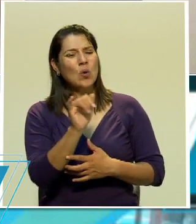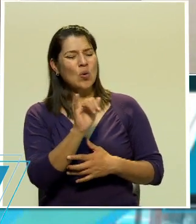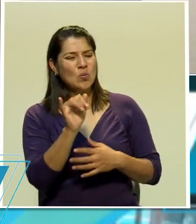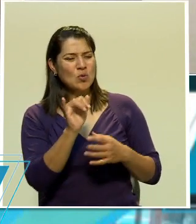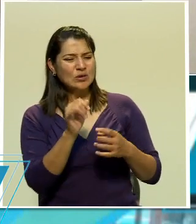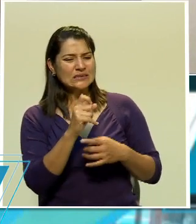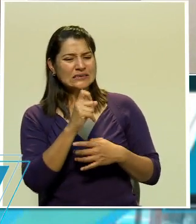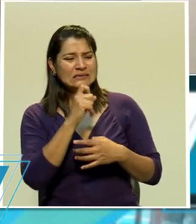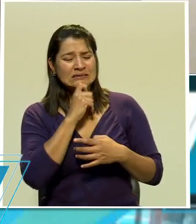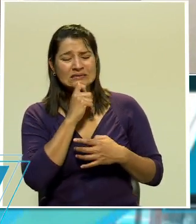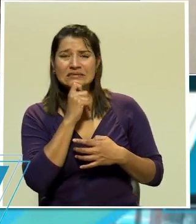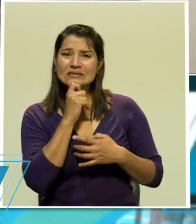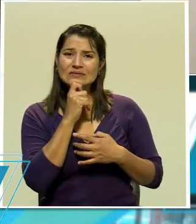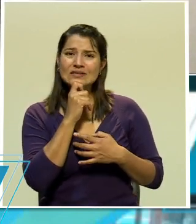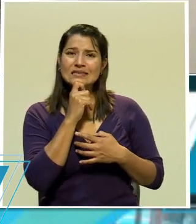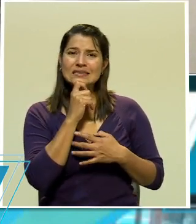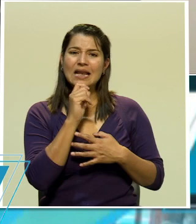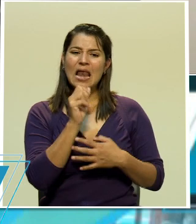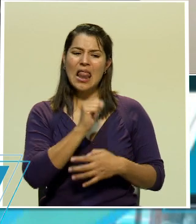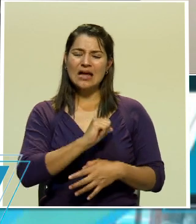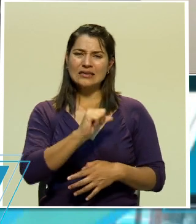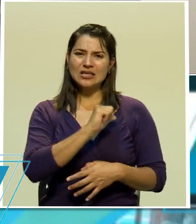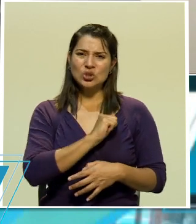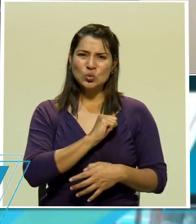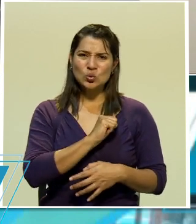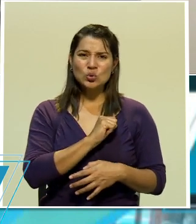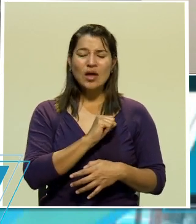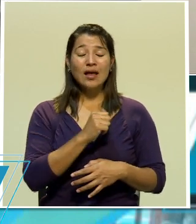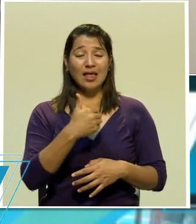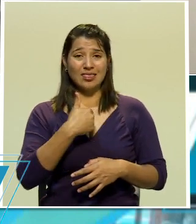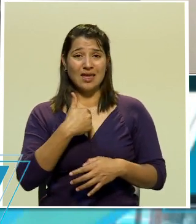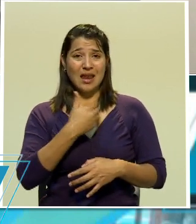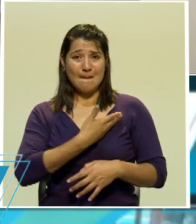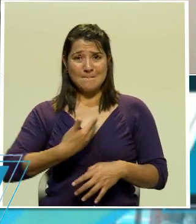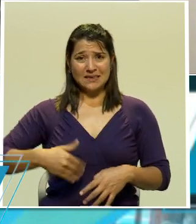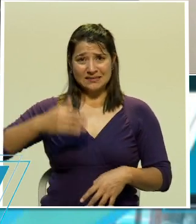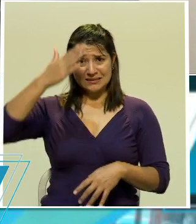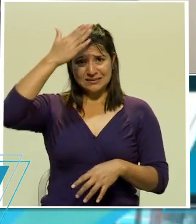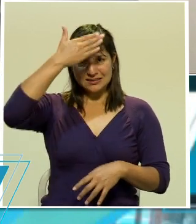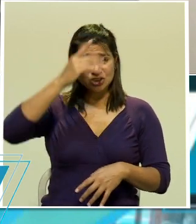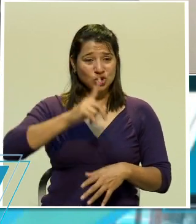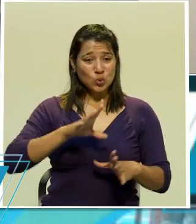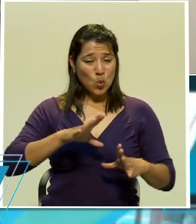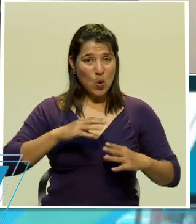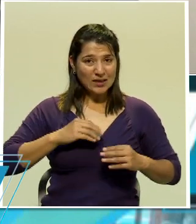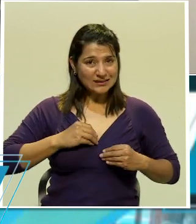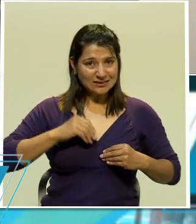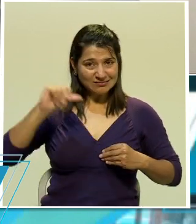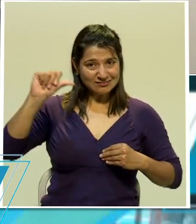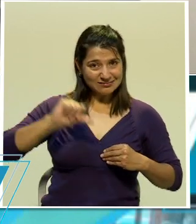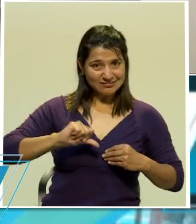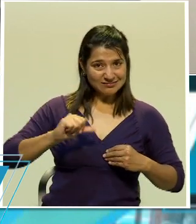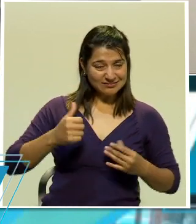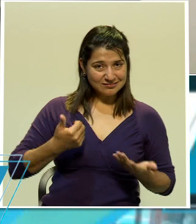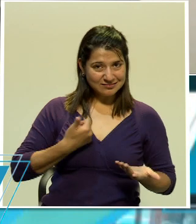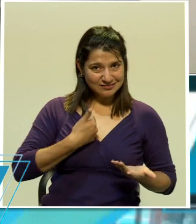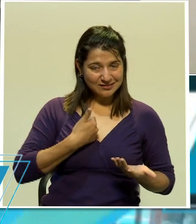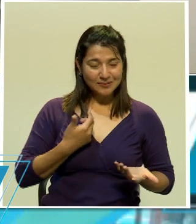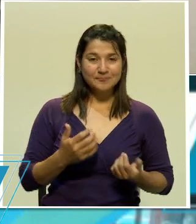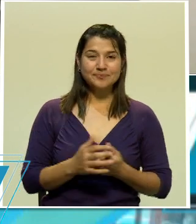embarazosa la negativa del presidente Trump a reconocer su derrota. Más allá de